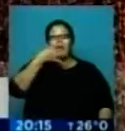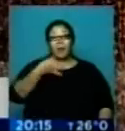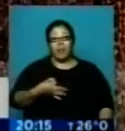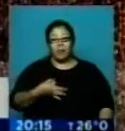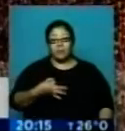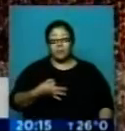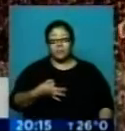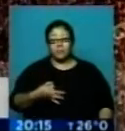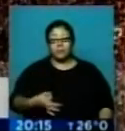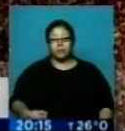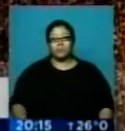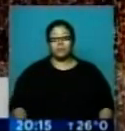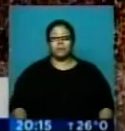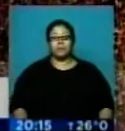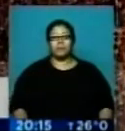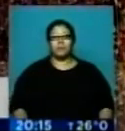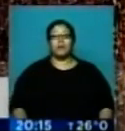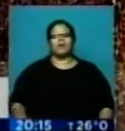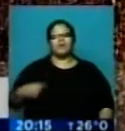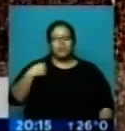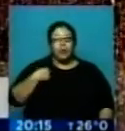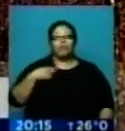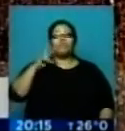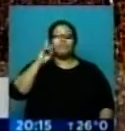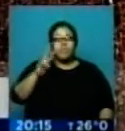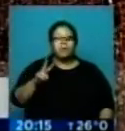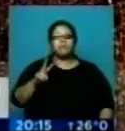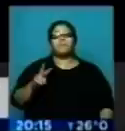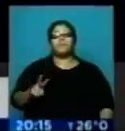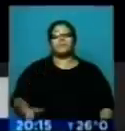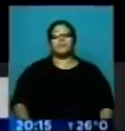la verdad, que he visto muchas medidas cautelares